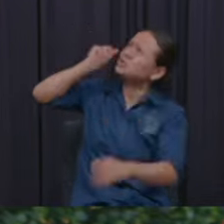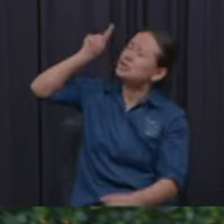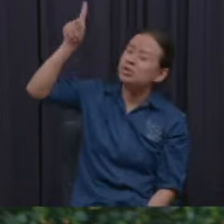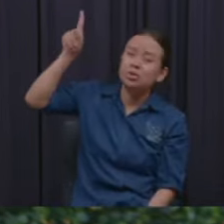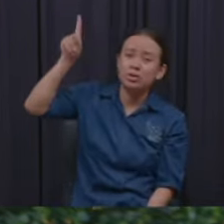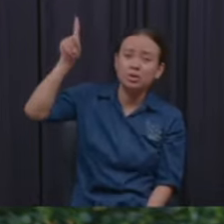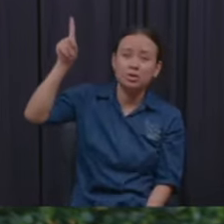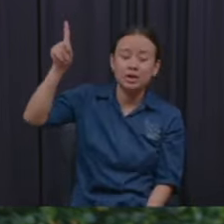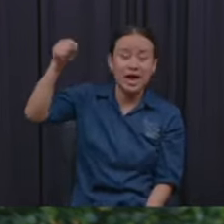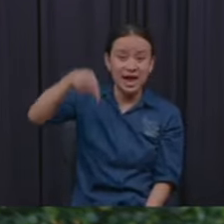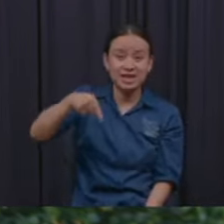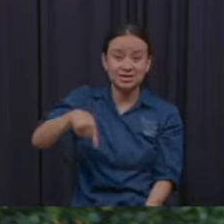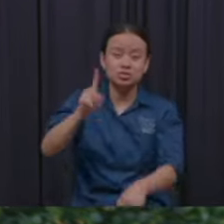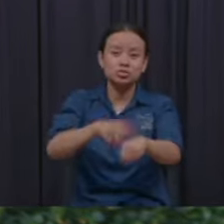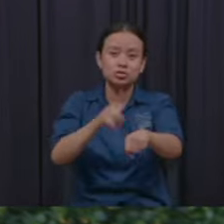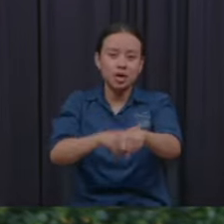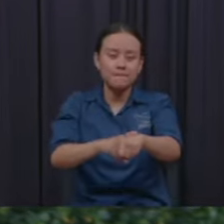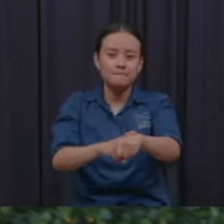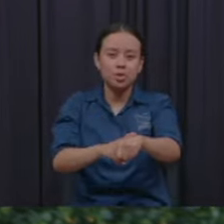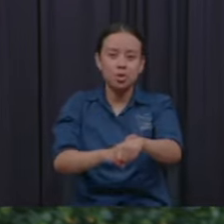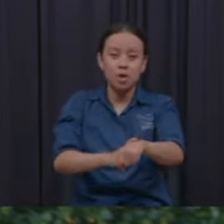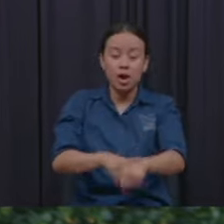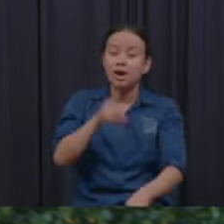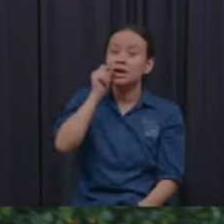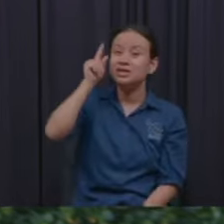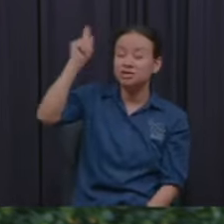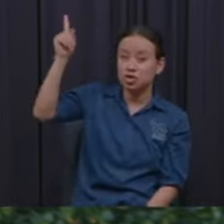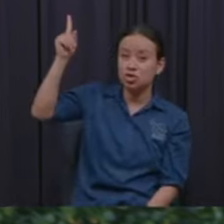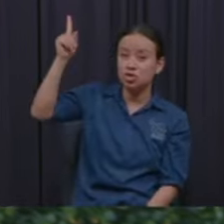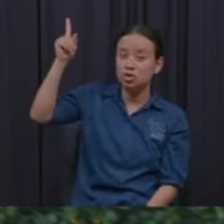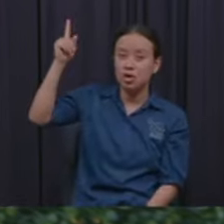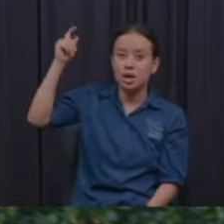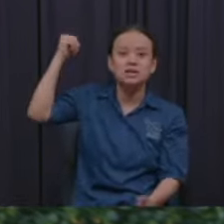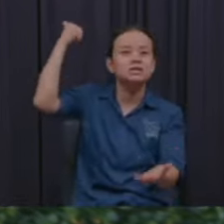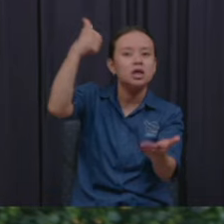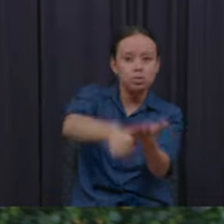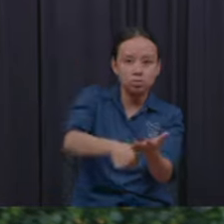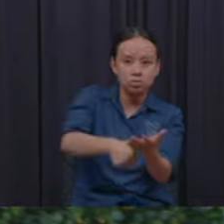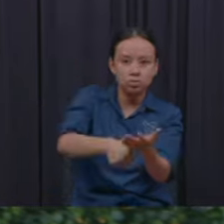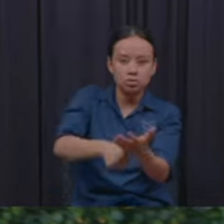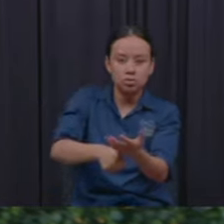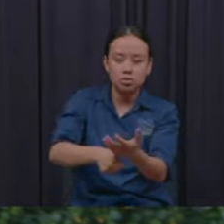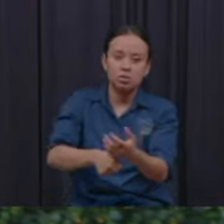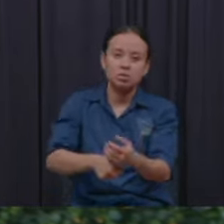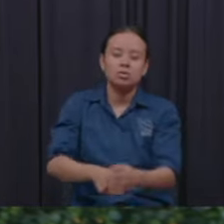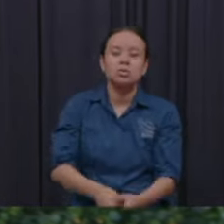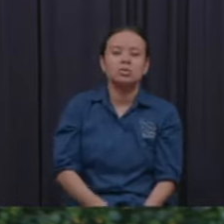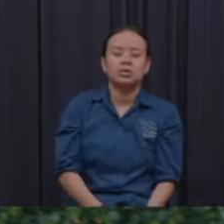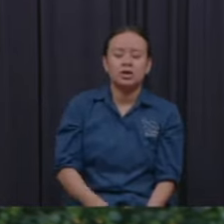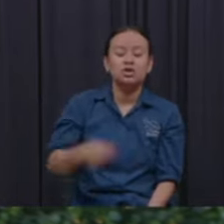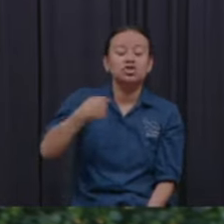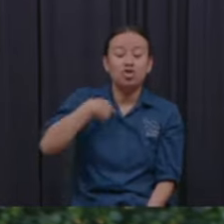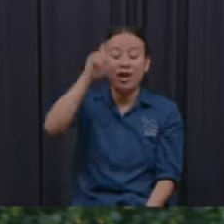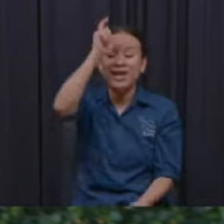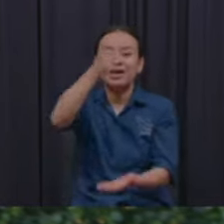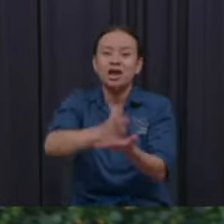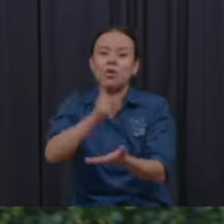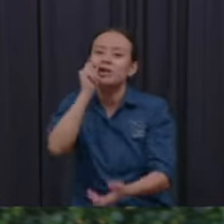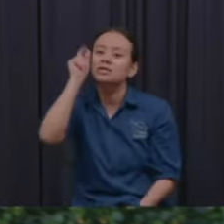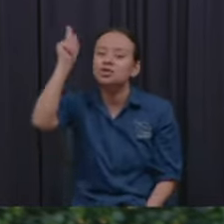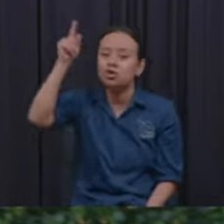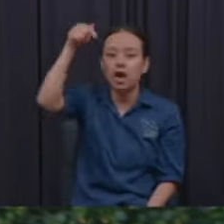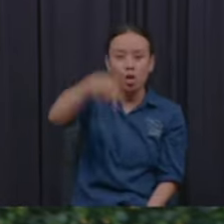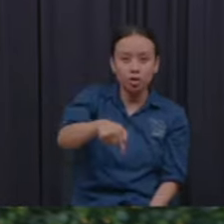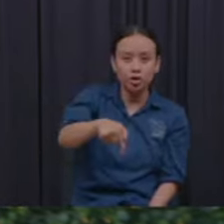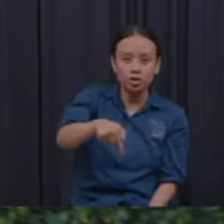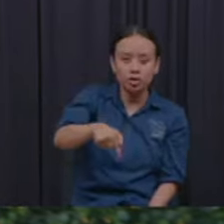que este es un tiempo que el Señor lo marcó en su agenda. Y yo estoy creyéndole a Dios que hoy Dios